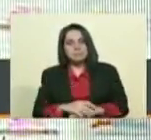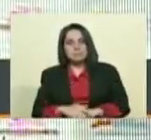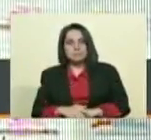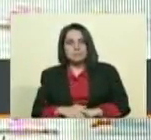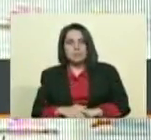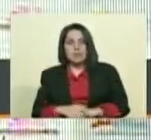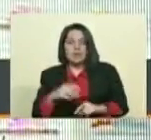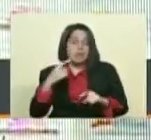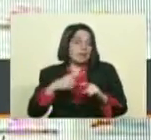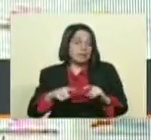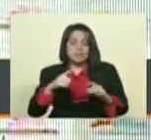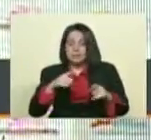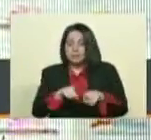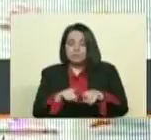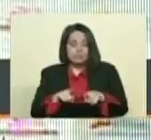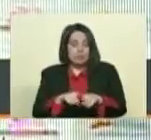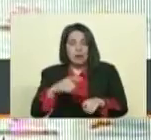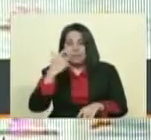El ser humano, al final.